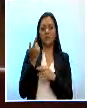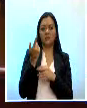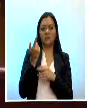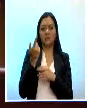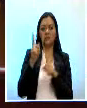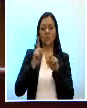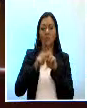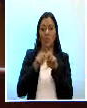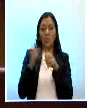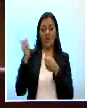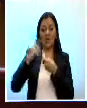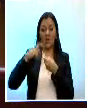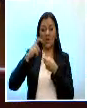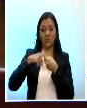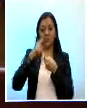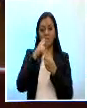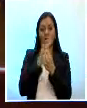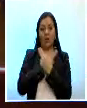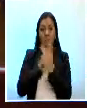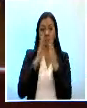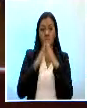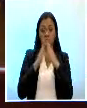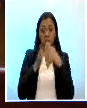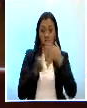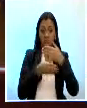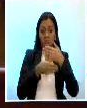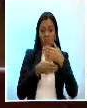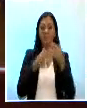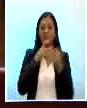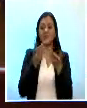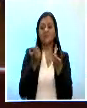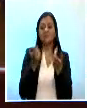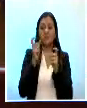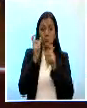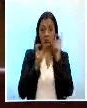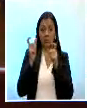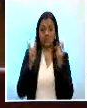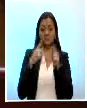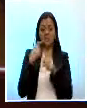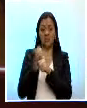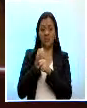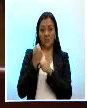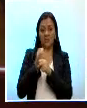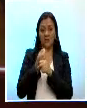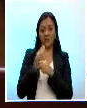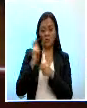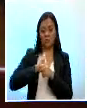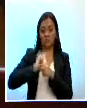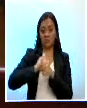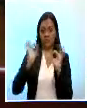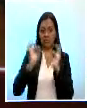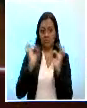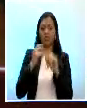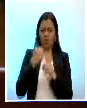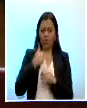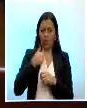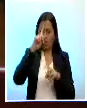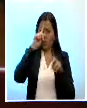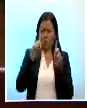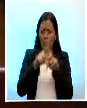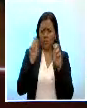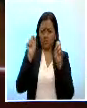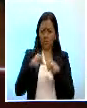la afiliación a las amas de casa, a las personas con trabajo no remunerado. Nosotros estamos de acuerdo